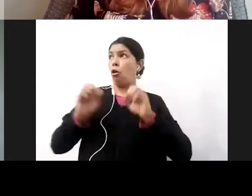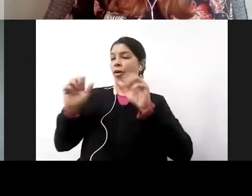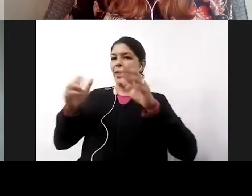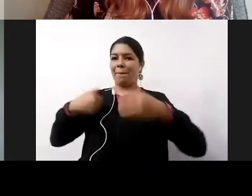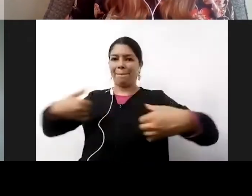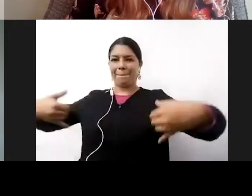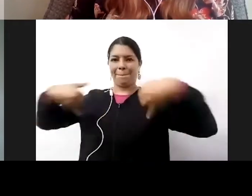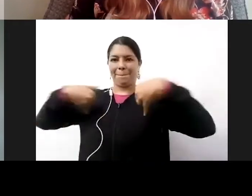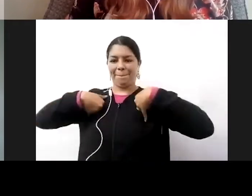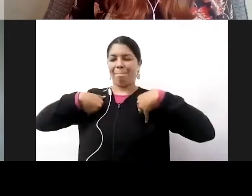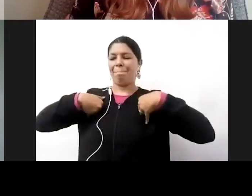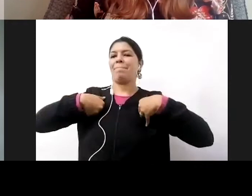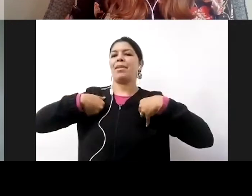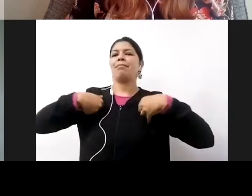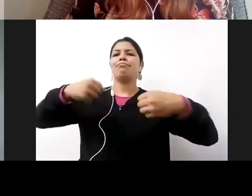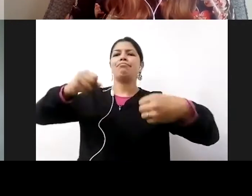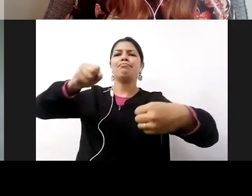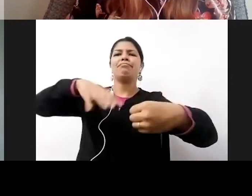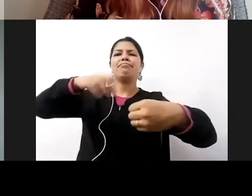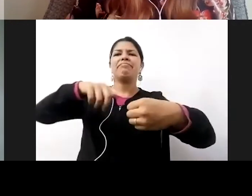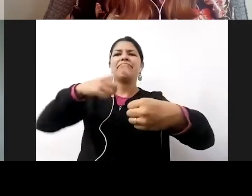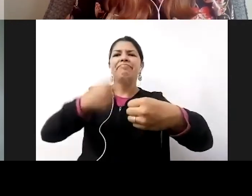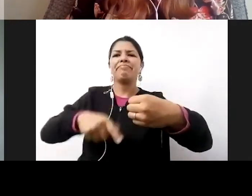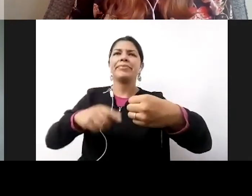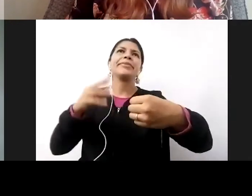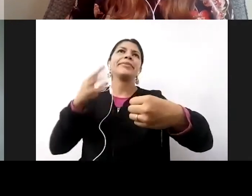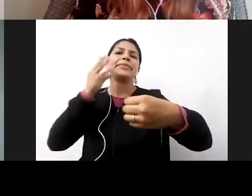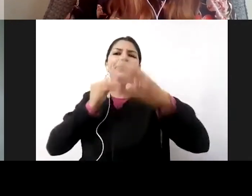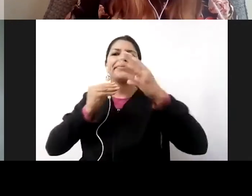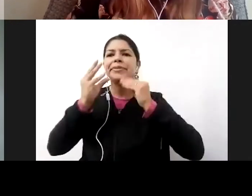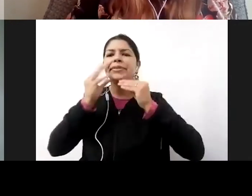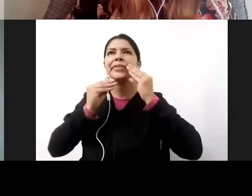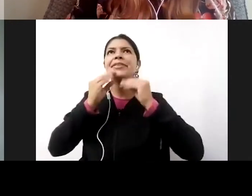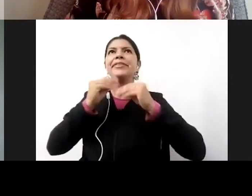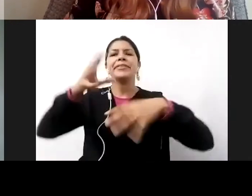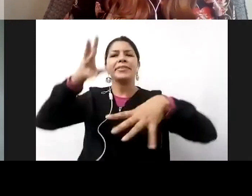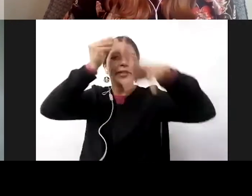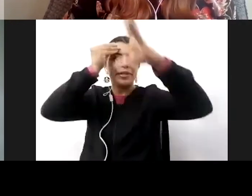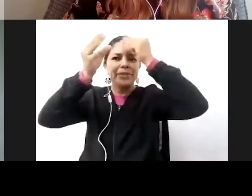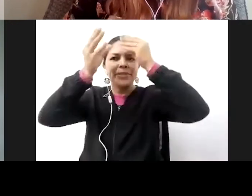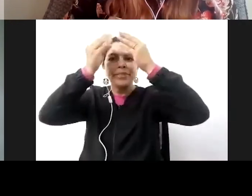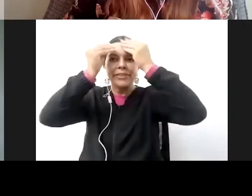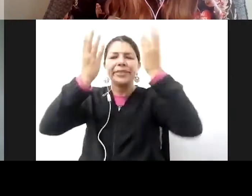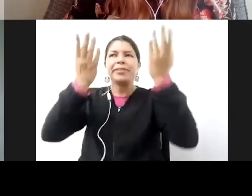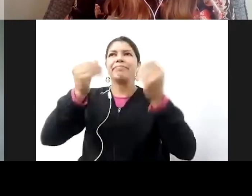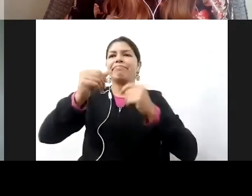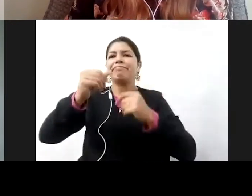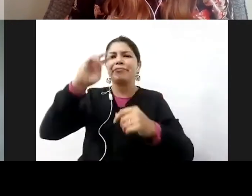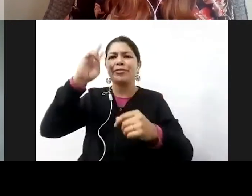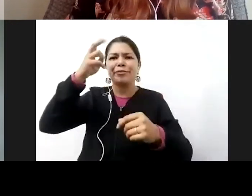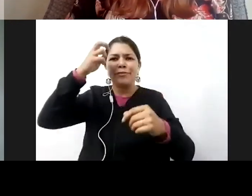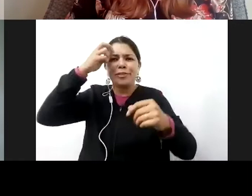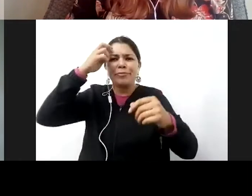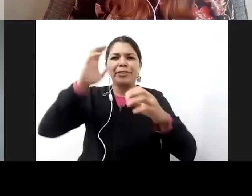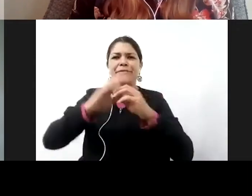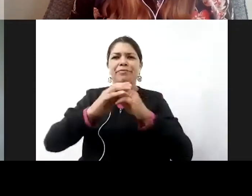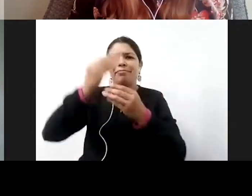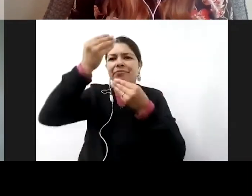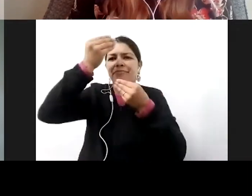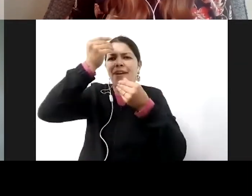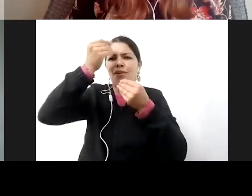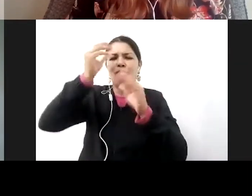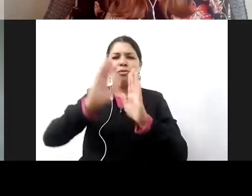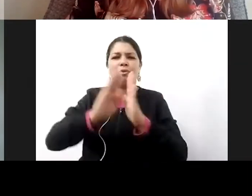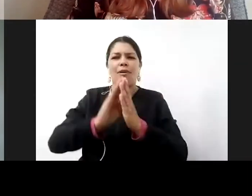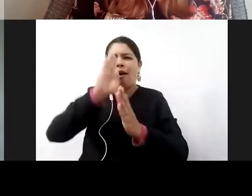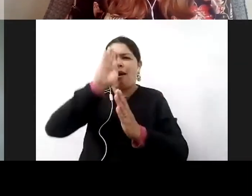vivencias, experiencias, aprendizajes, conocimientos, valores, hábitos, las costumbres